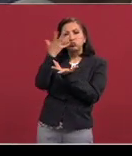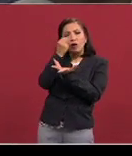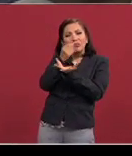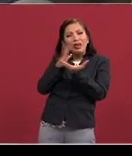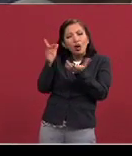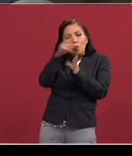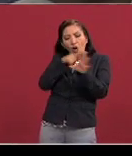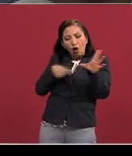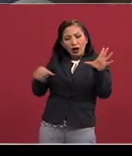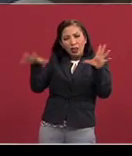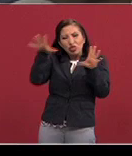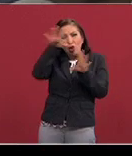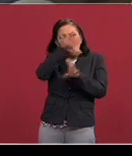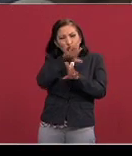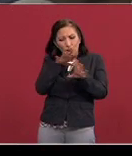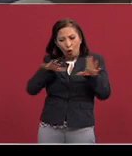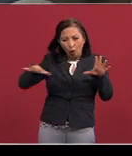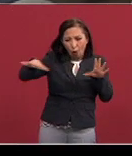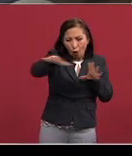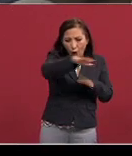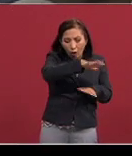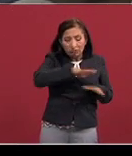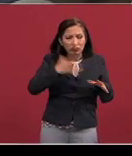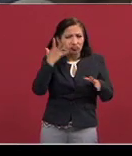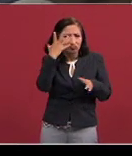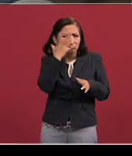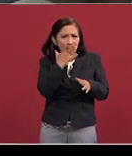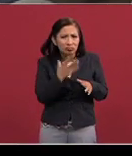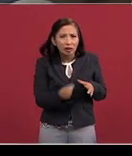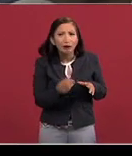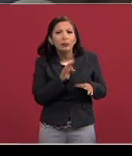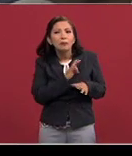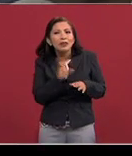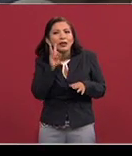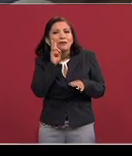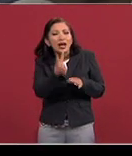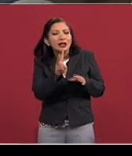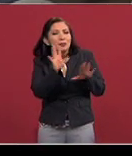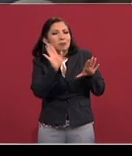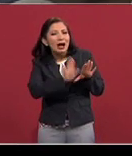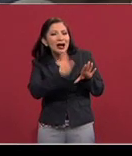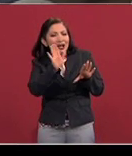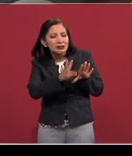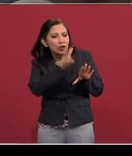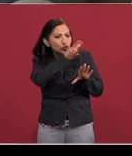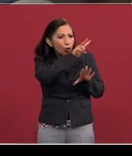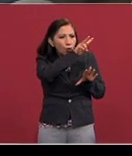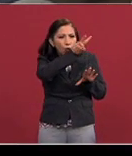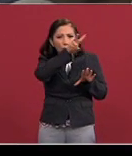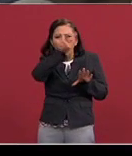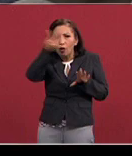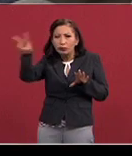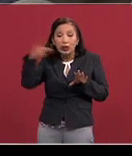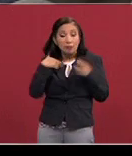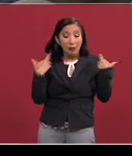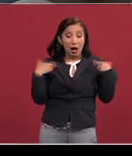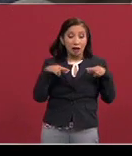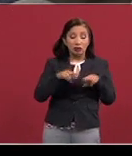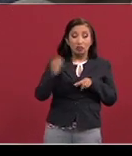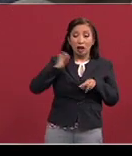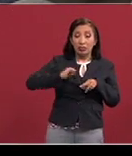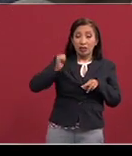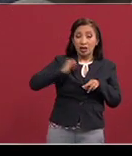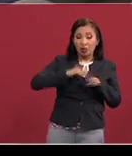de la redondez. Y es también magnífico poder tener el tránsito de todas las obras de los maestros